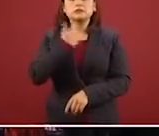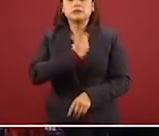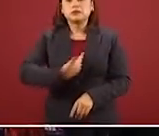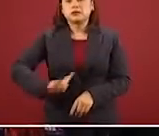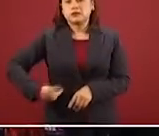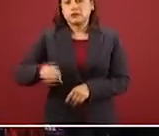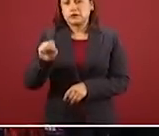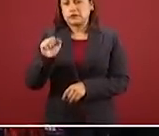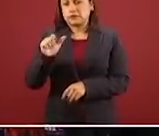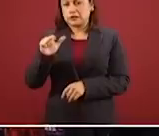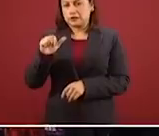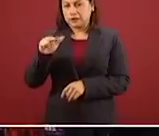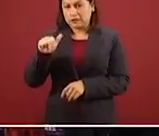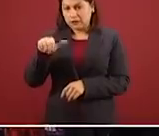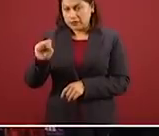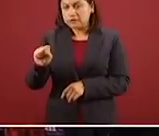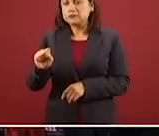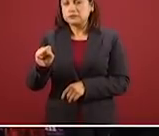Se